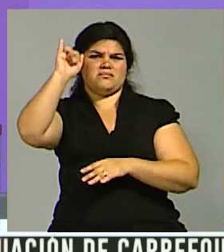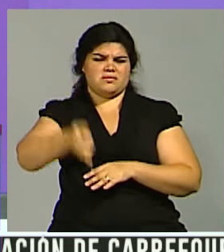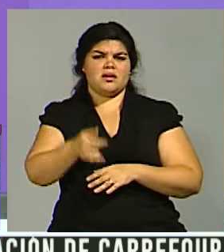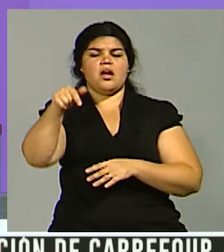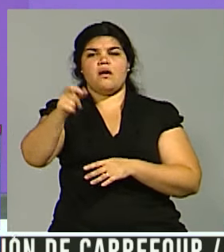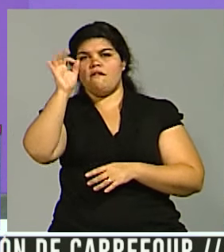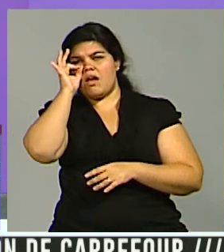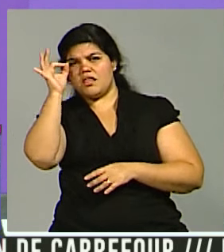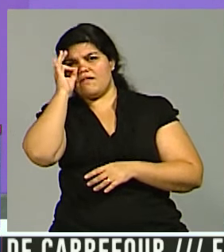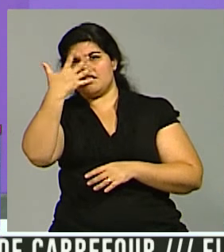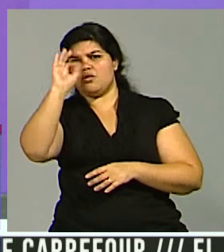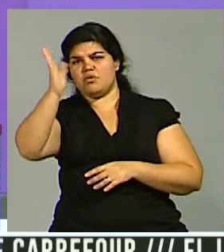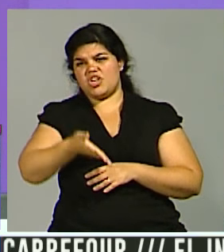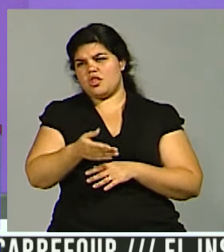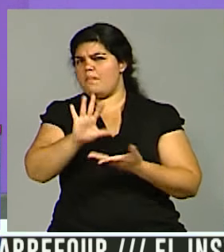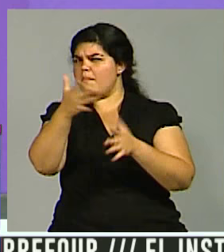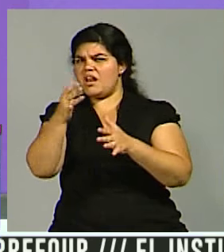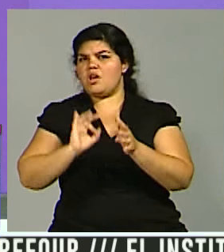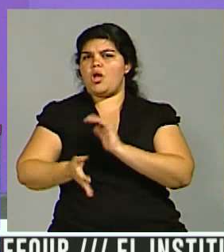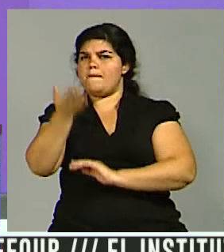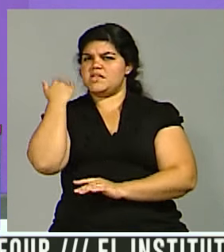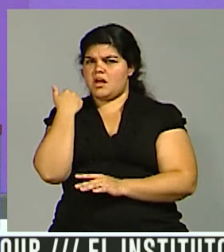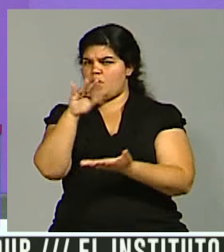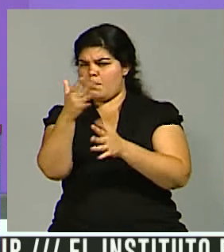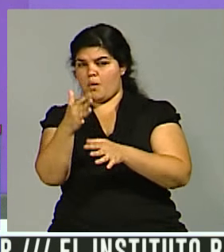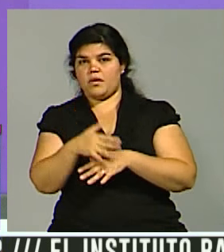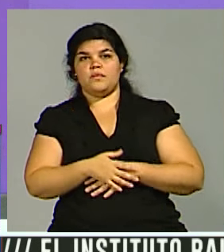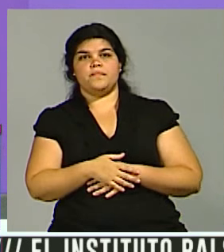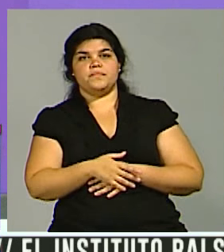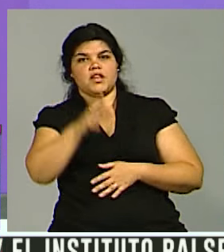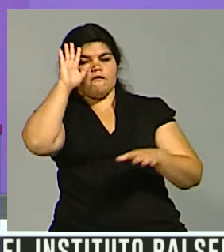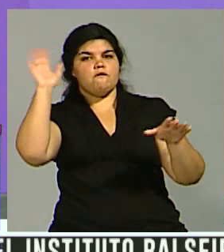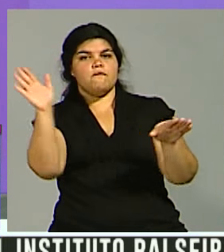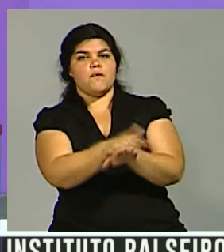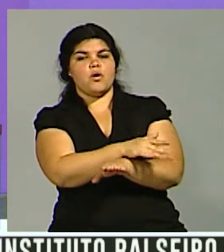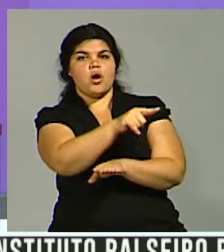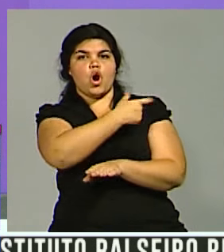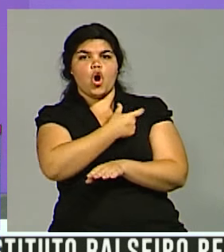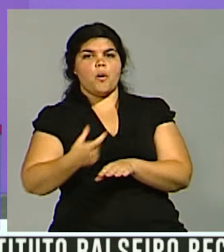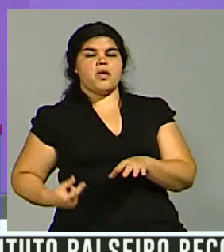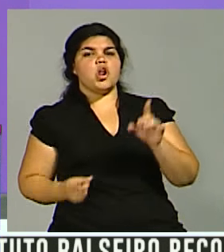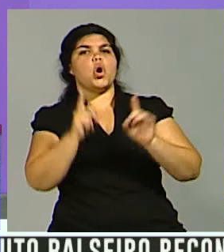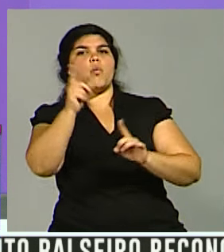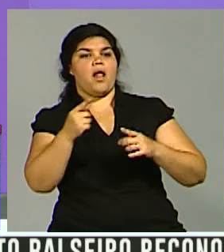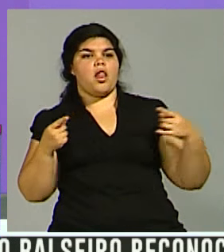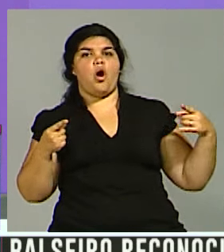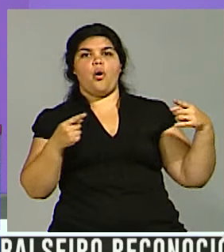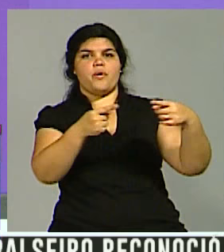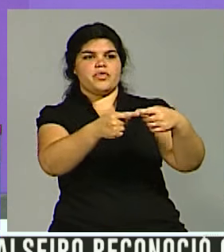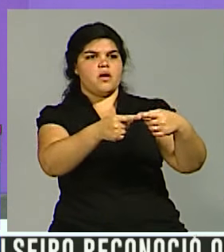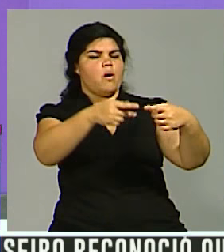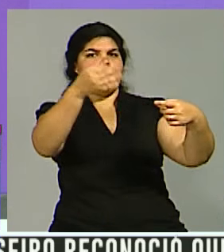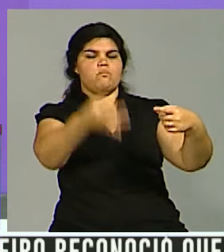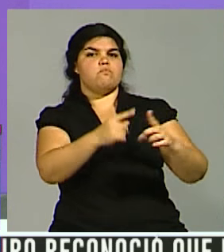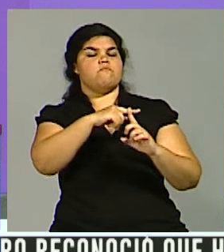y un 25%, muy similar al año pasado. Por ahí el error del gobierno fue colocar una meta tan